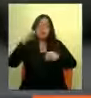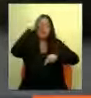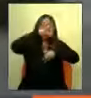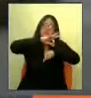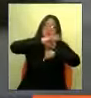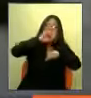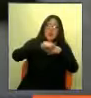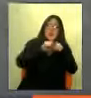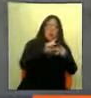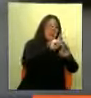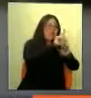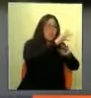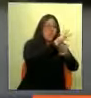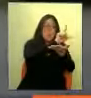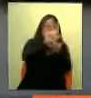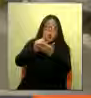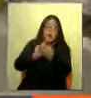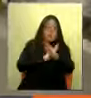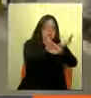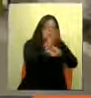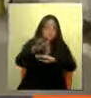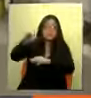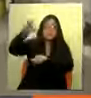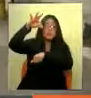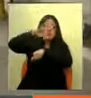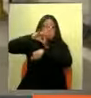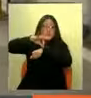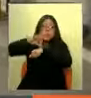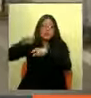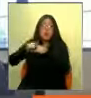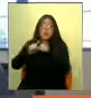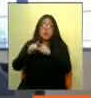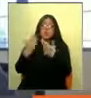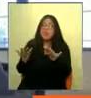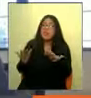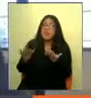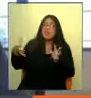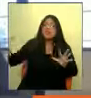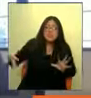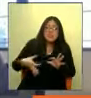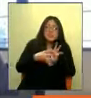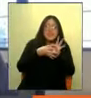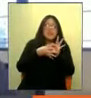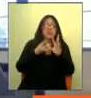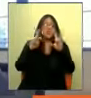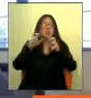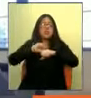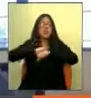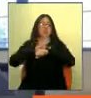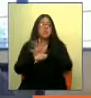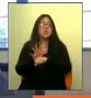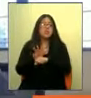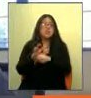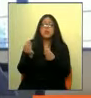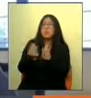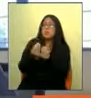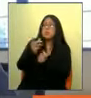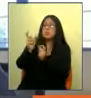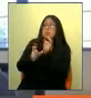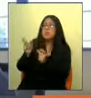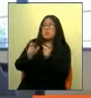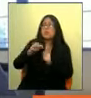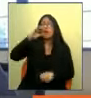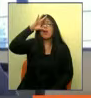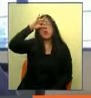salud y que tiene una clara diferencia con los síntomas del coronavirus. Hasta un 30% de los pacientes con COVID pueden tener dolor de